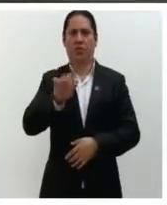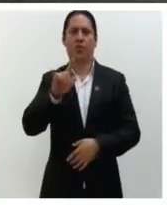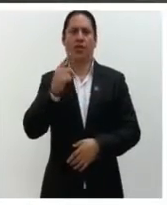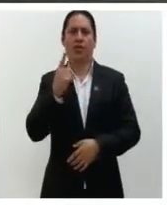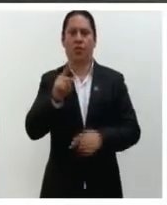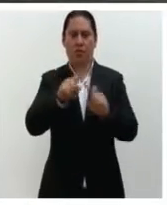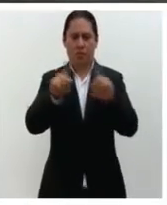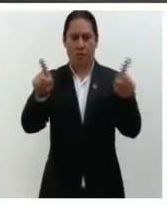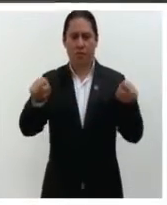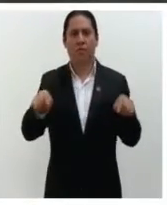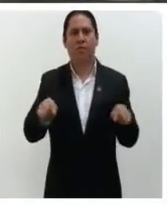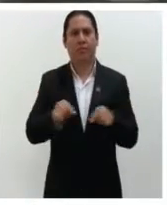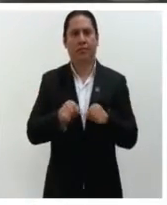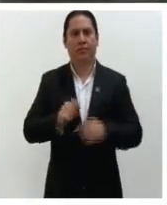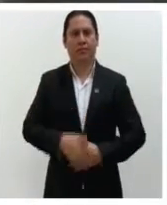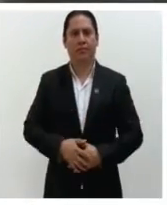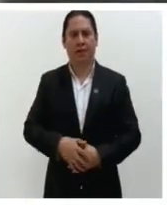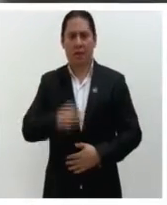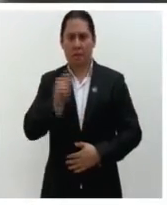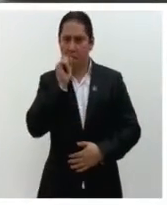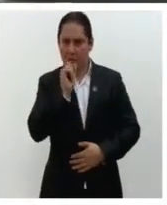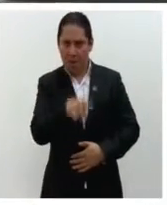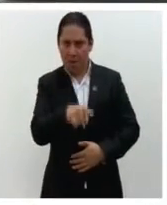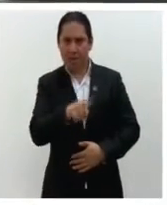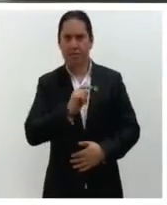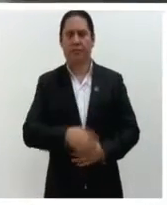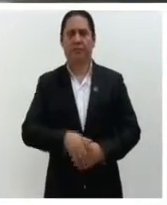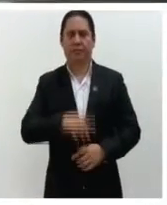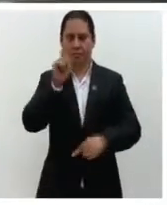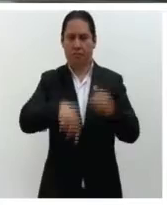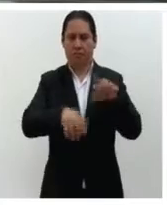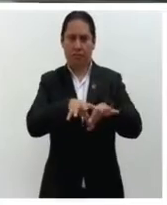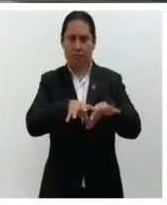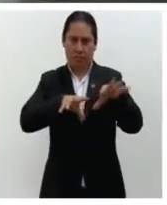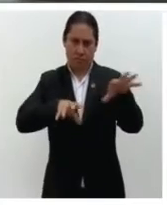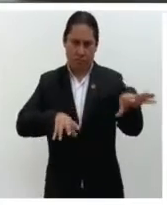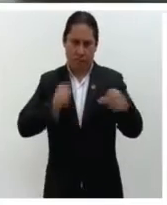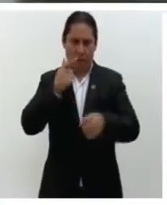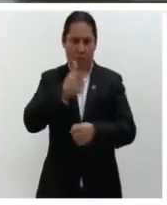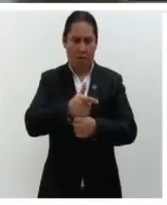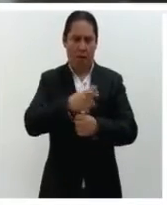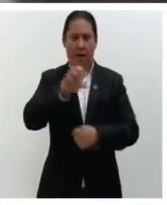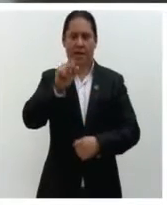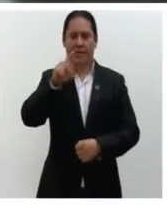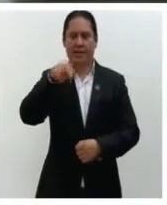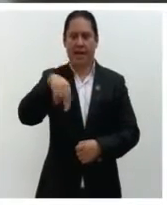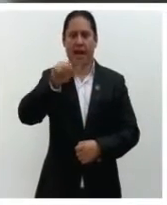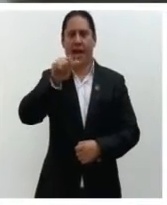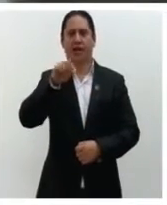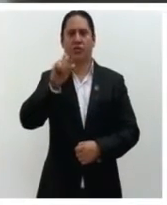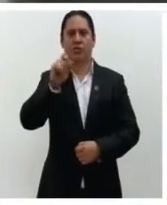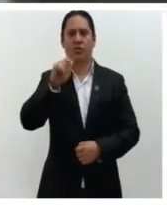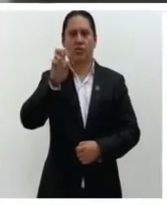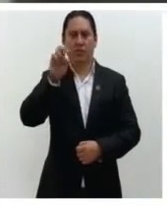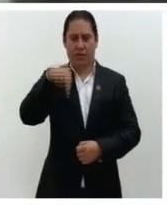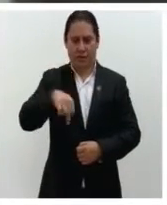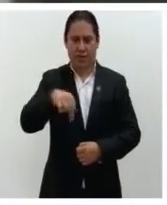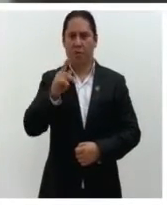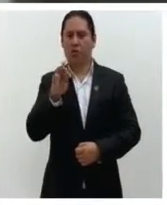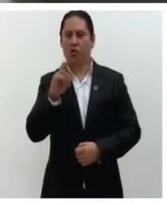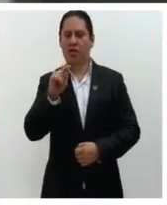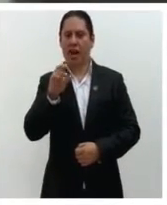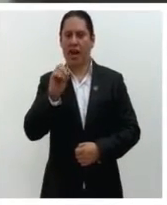1.596.61 metros cuadrados, mismas que será segregada del predio identificado como San Agustín, El Salado y Potrero del